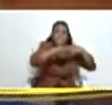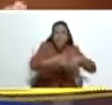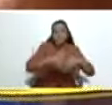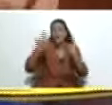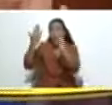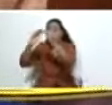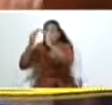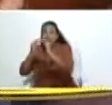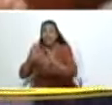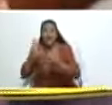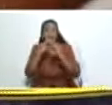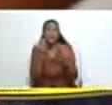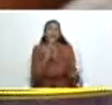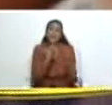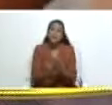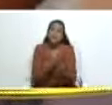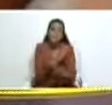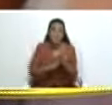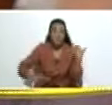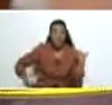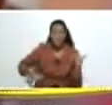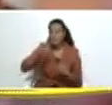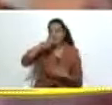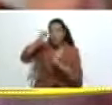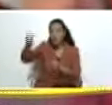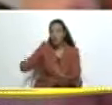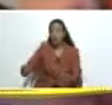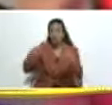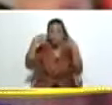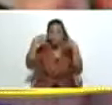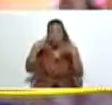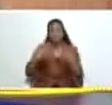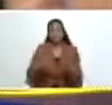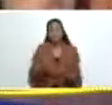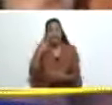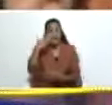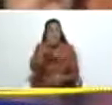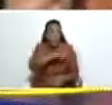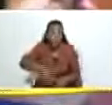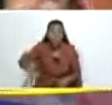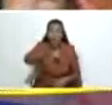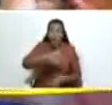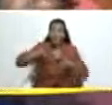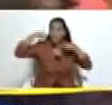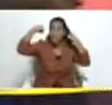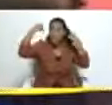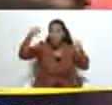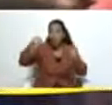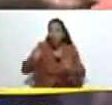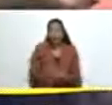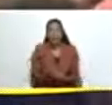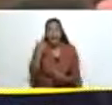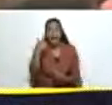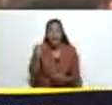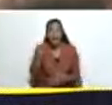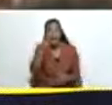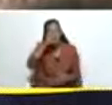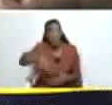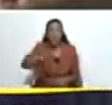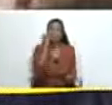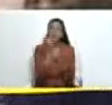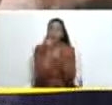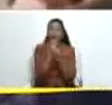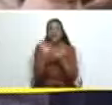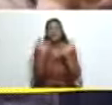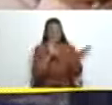comunidades. Muchas gracias, presidente obrero Nicolás Maduro Moro. Aquí está un pueblo heroico, aquí está su pueblo